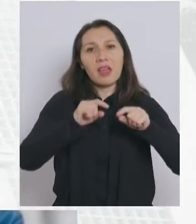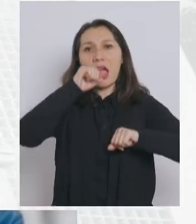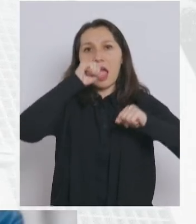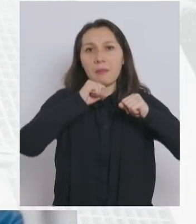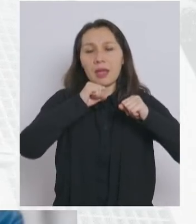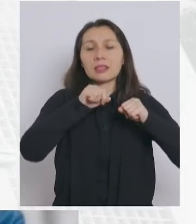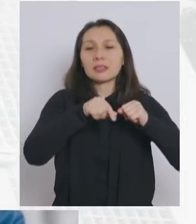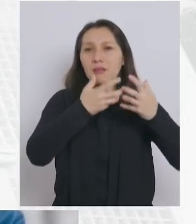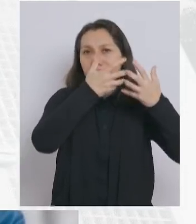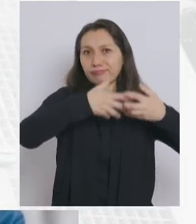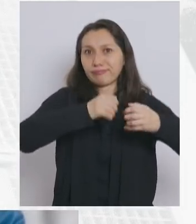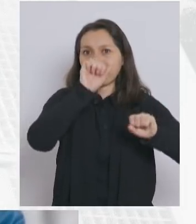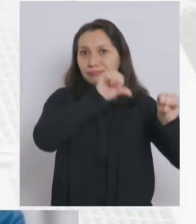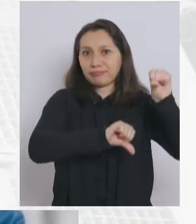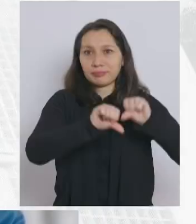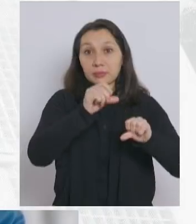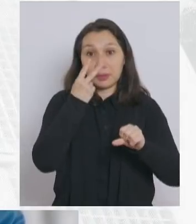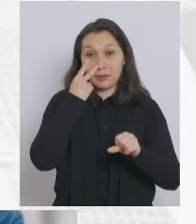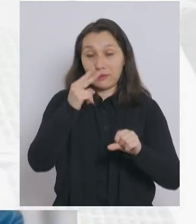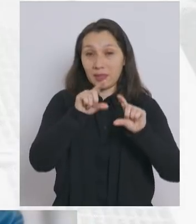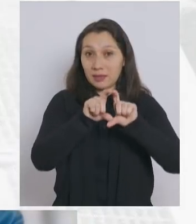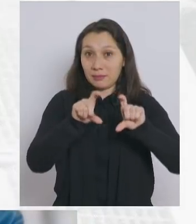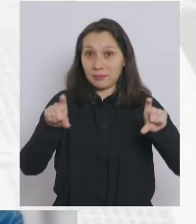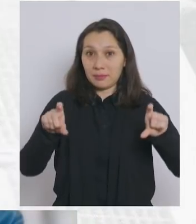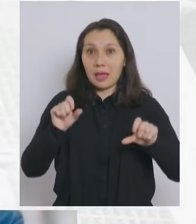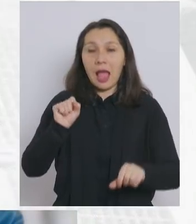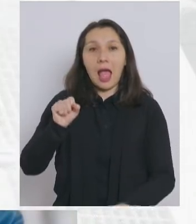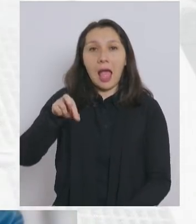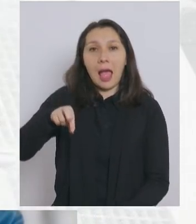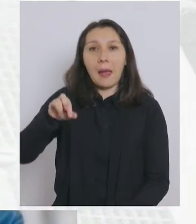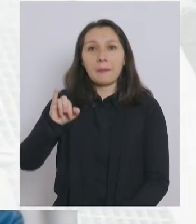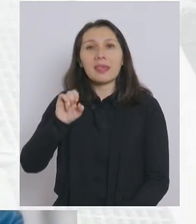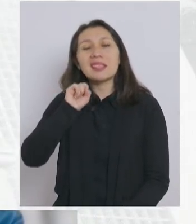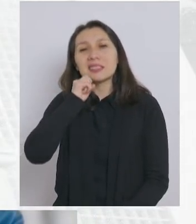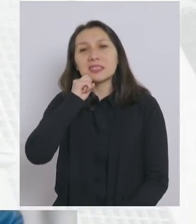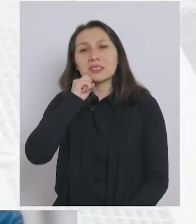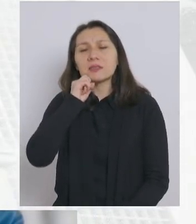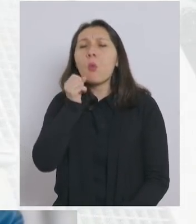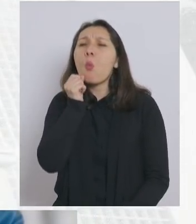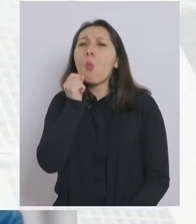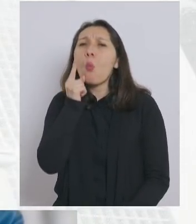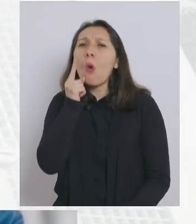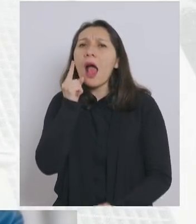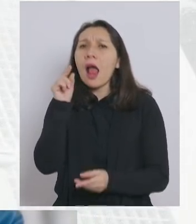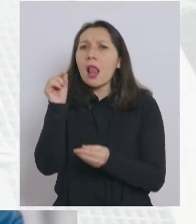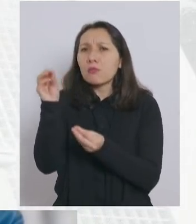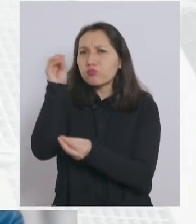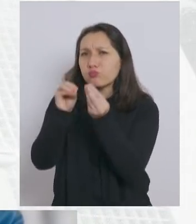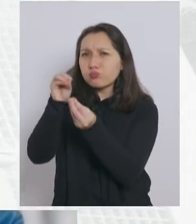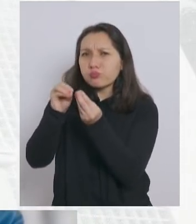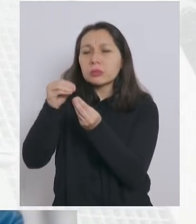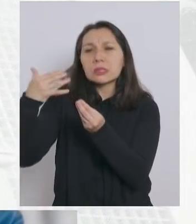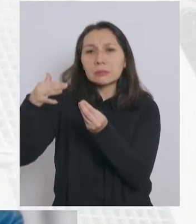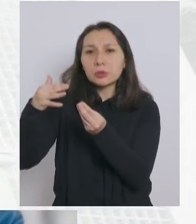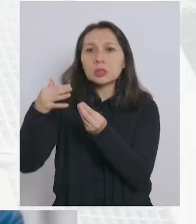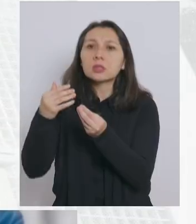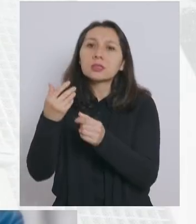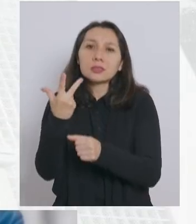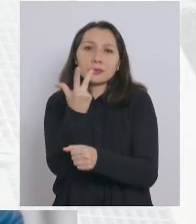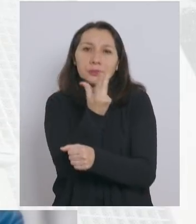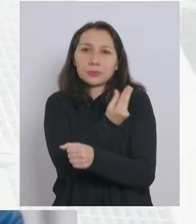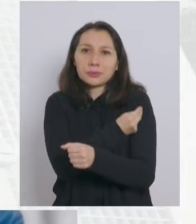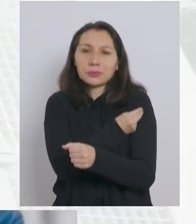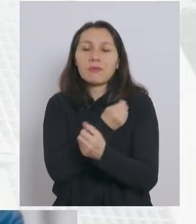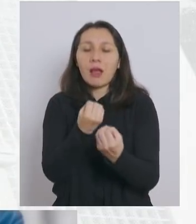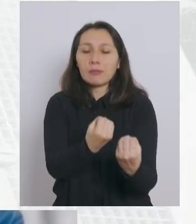fabricantes. Tenemos fabricantes de ahí, lo que aparece ahí en la presentación, API, que es el principio activo o la sustancia activa, el compuesto farmacológico que va a